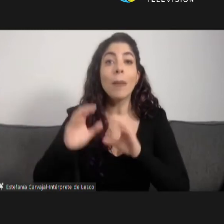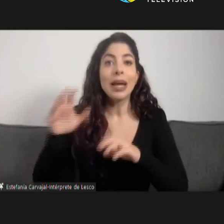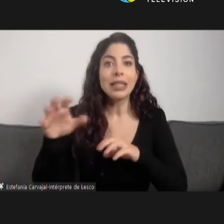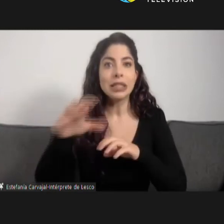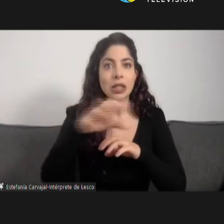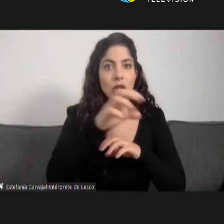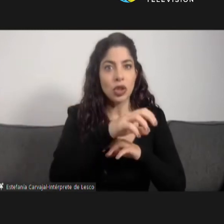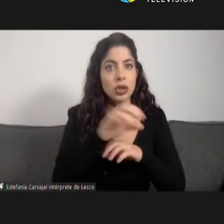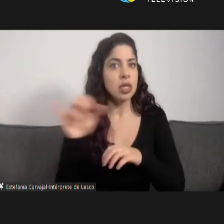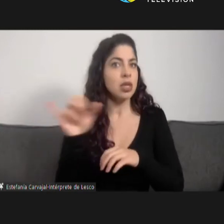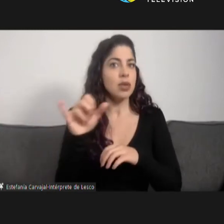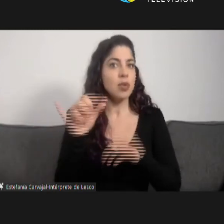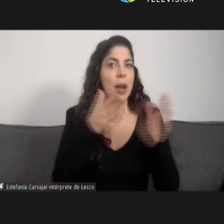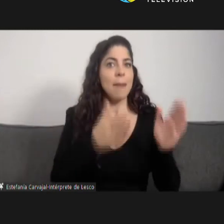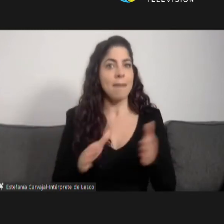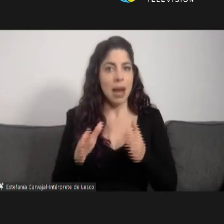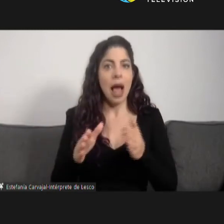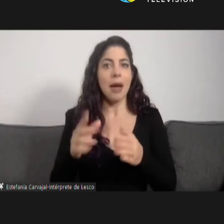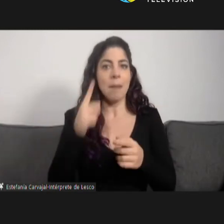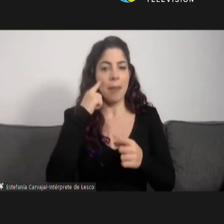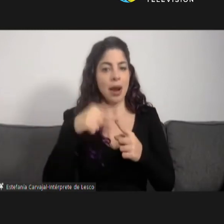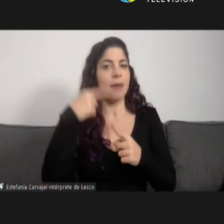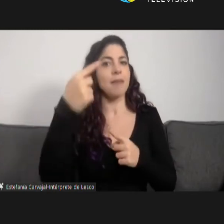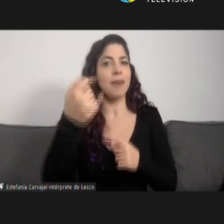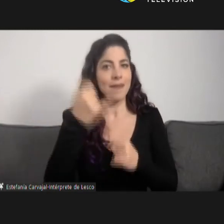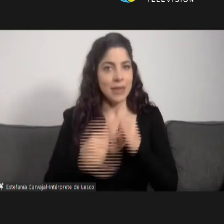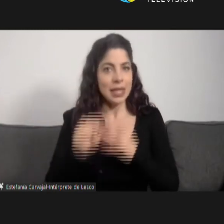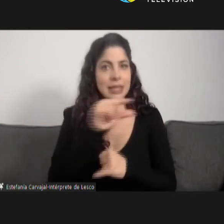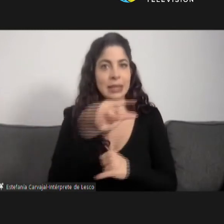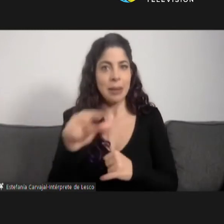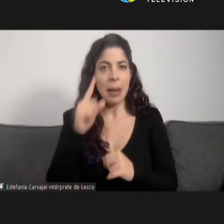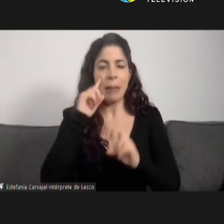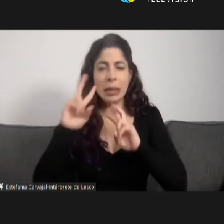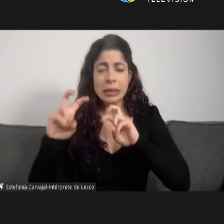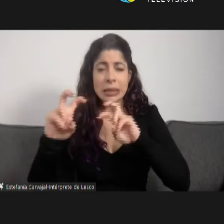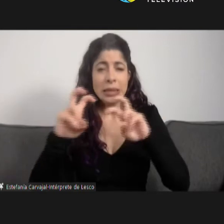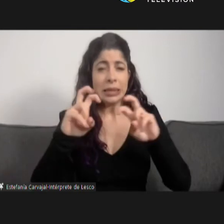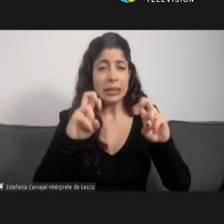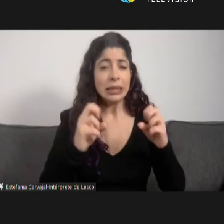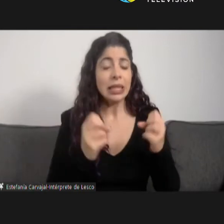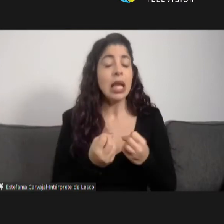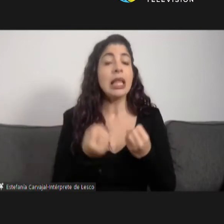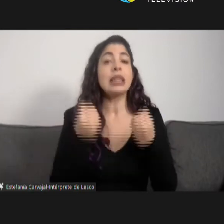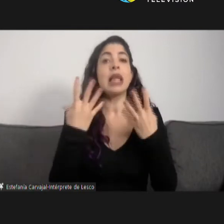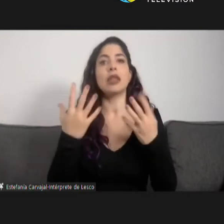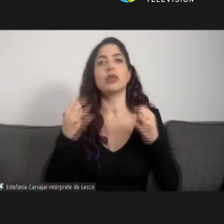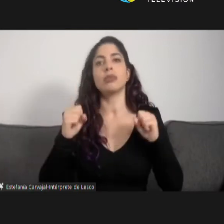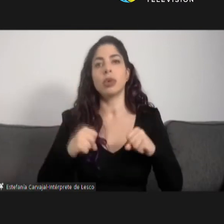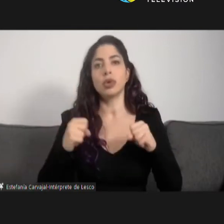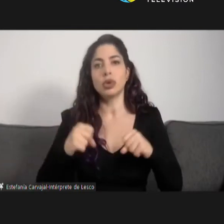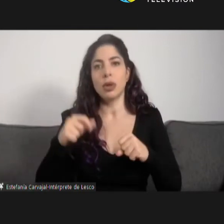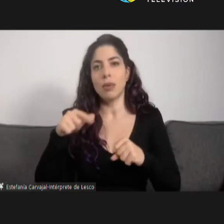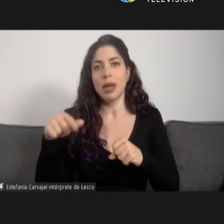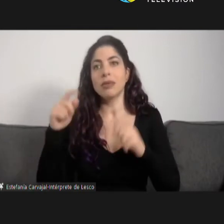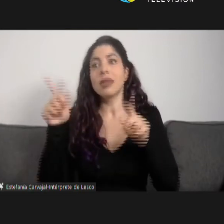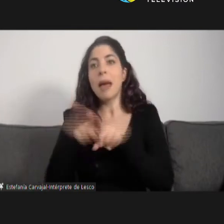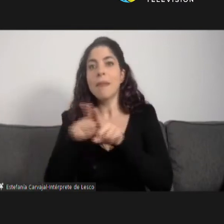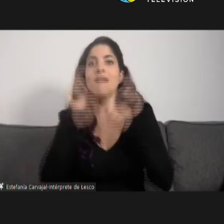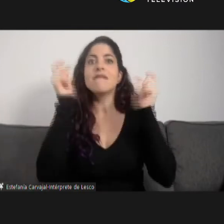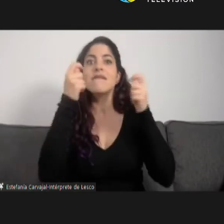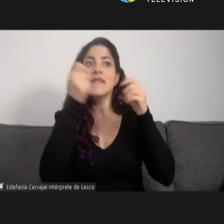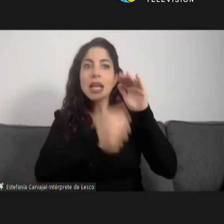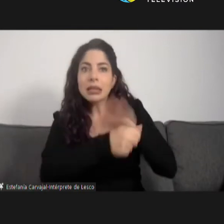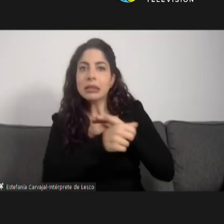misma planificación para este fin de semana para revisar tantos establecimientos comerciales como la atención de fiestas clandestinas y en